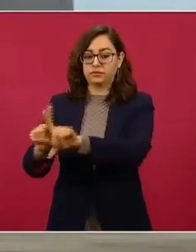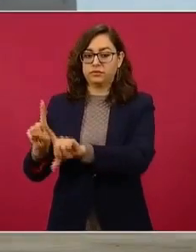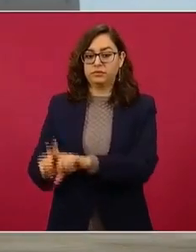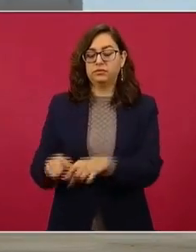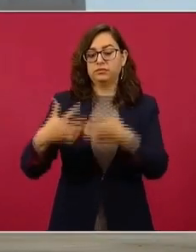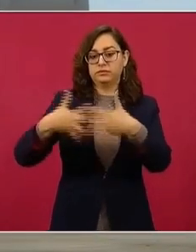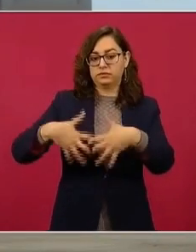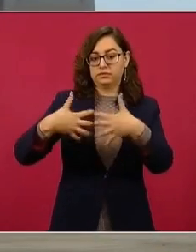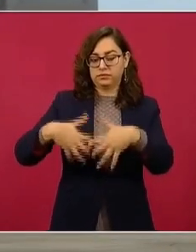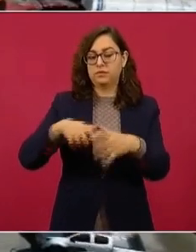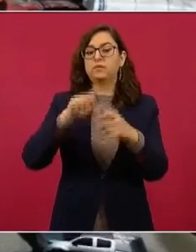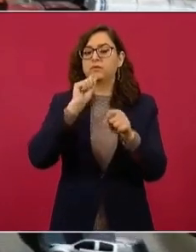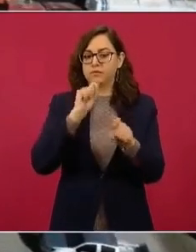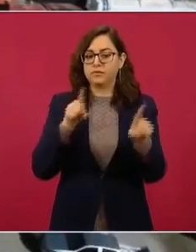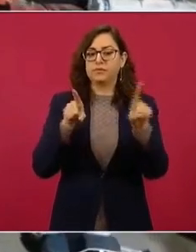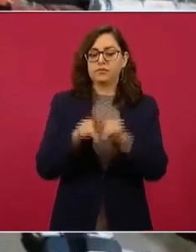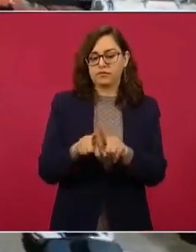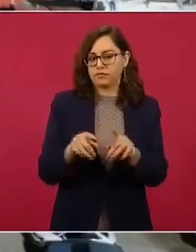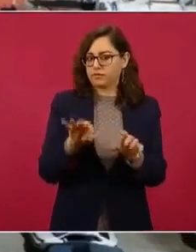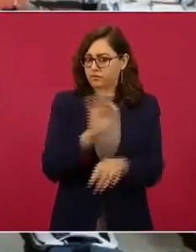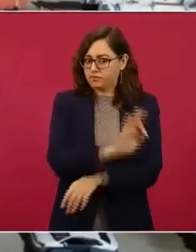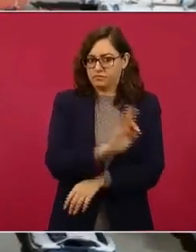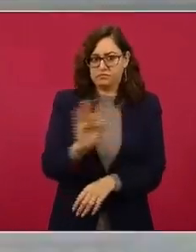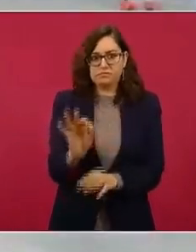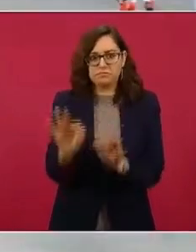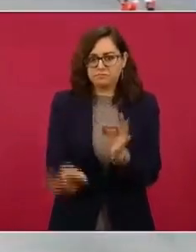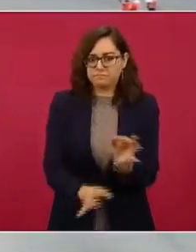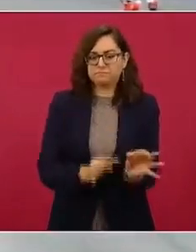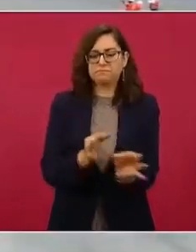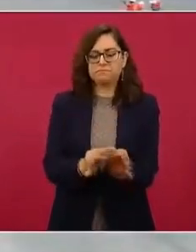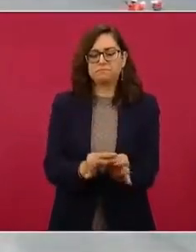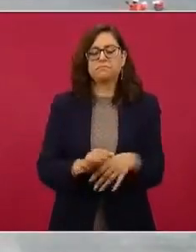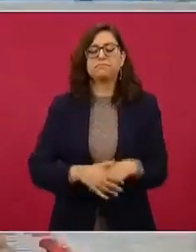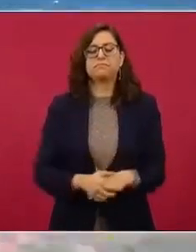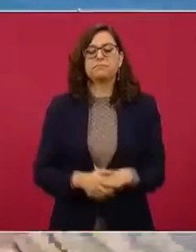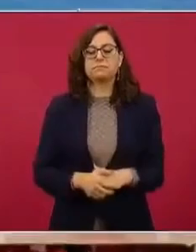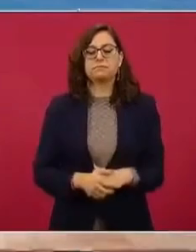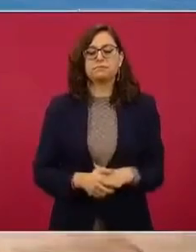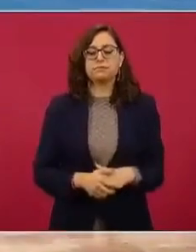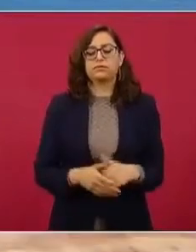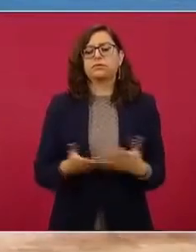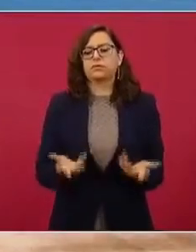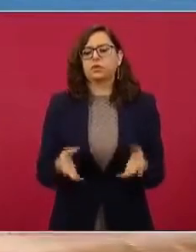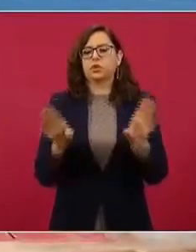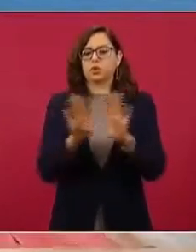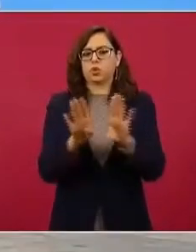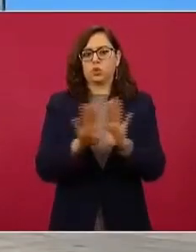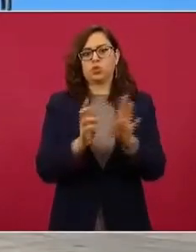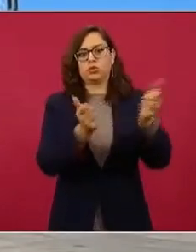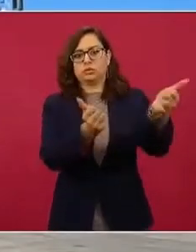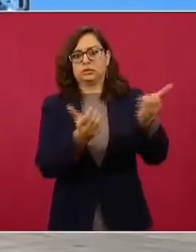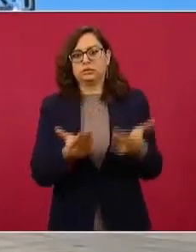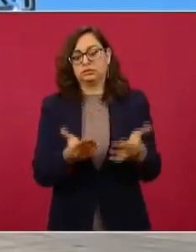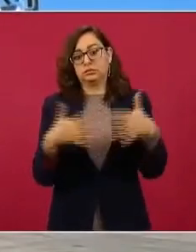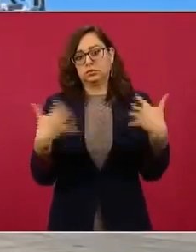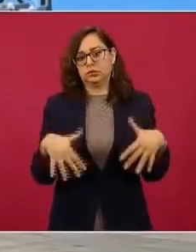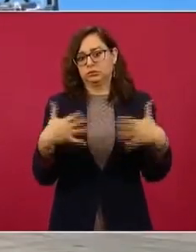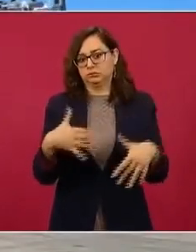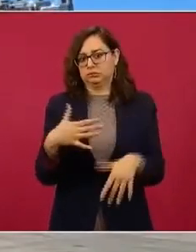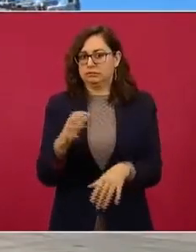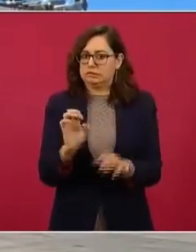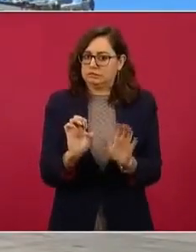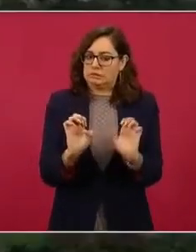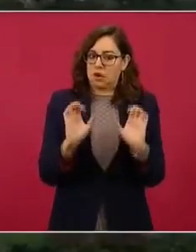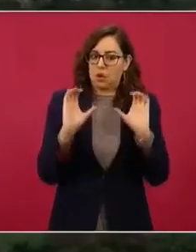proceso, cumpliendo así con la fecha pactada en el contrato. Los módulos PAR se descargan mediante maniobras especializadas por la empresa Mammut, que